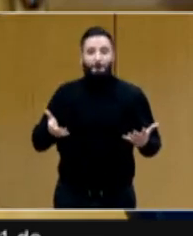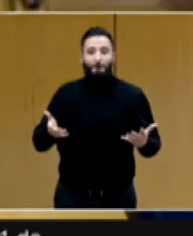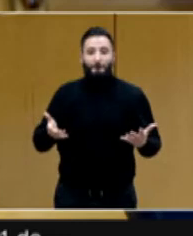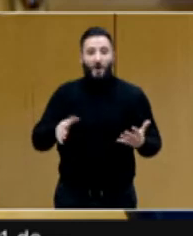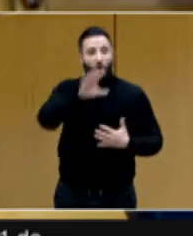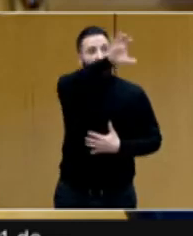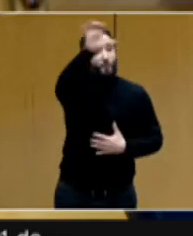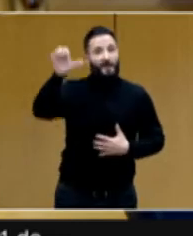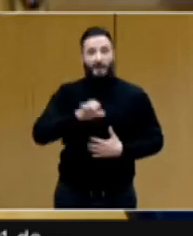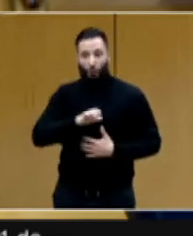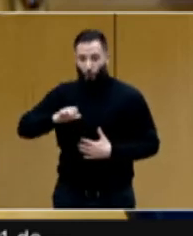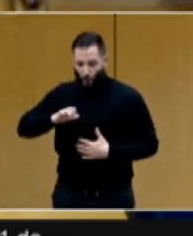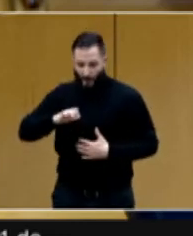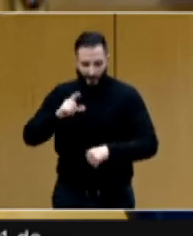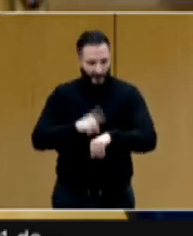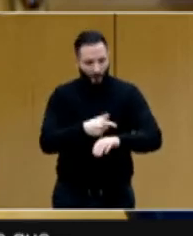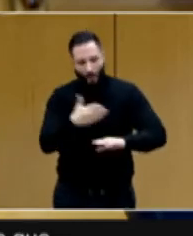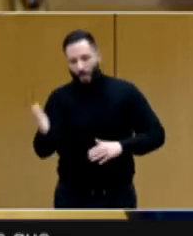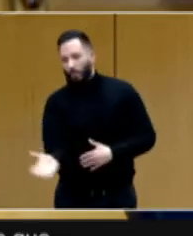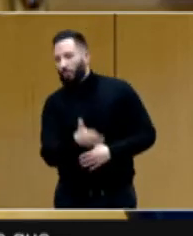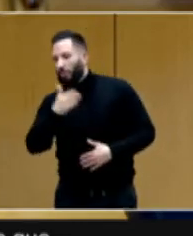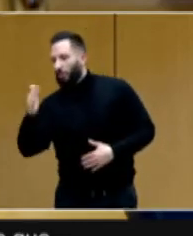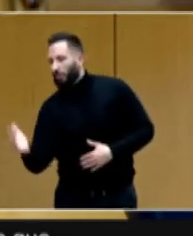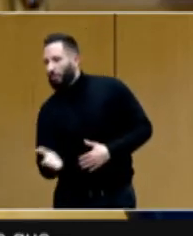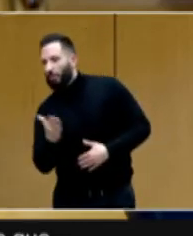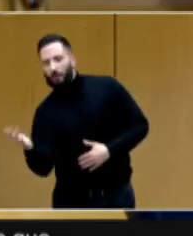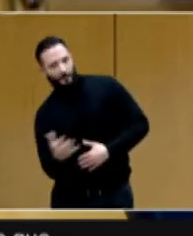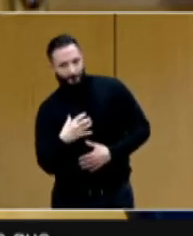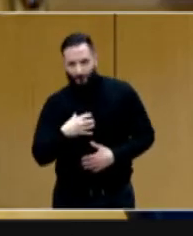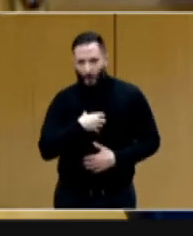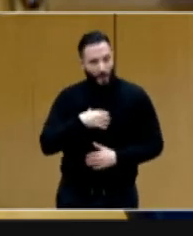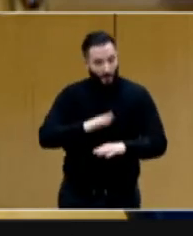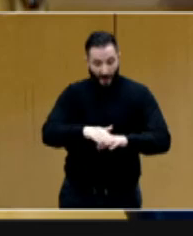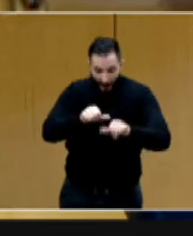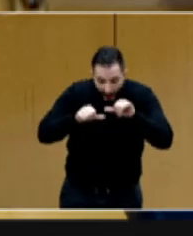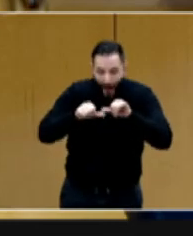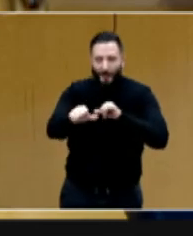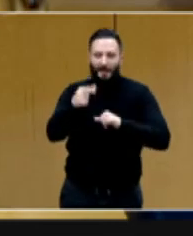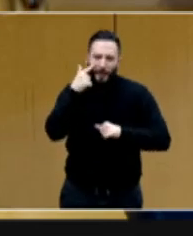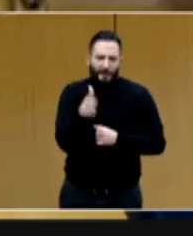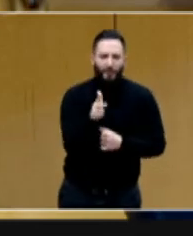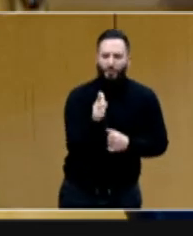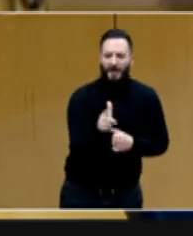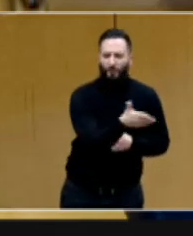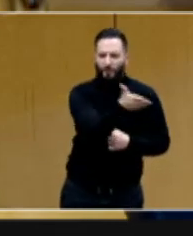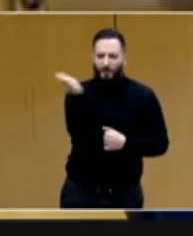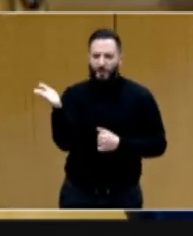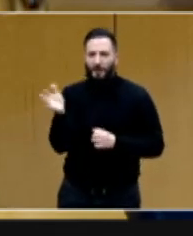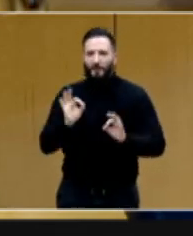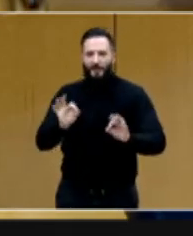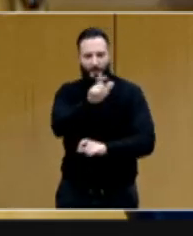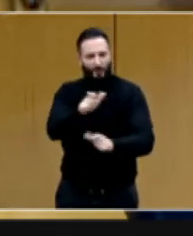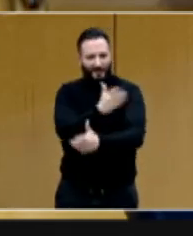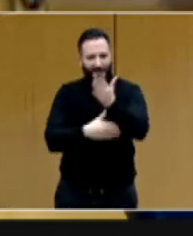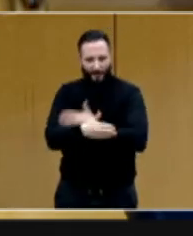dejar pasar el tiempo y a la vista de lo que podía ser la repercusión del derecho estatal en el derecho Catalán y se